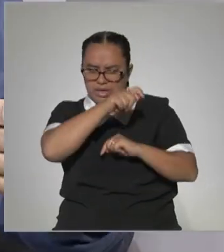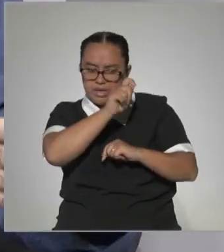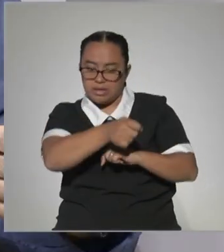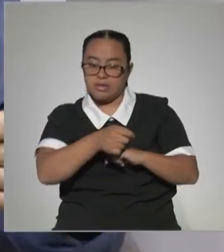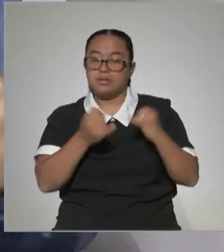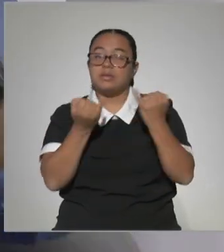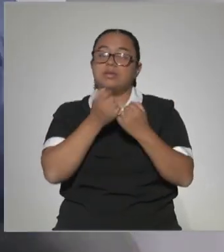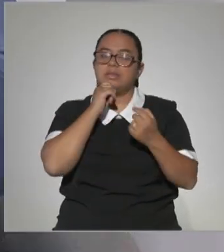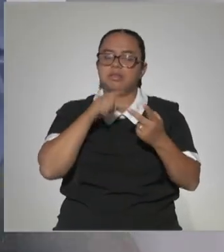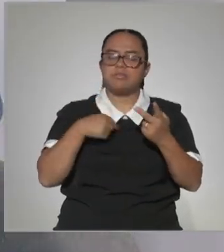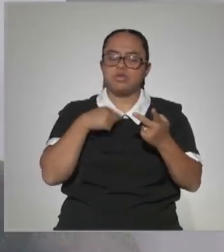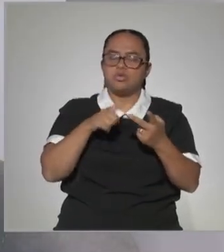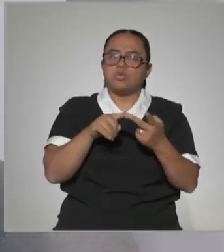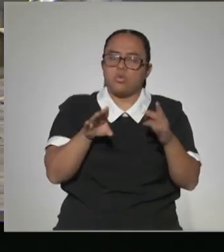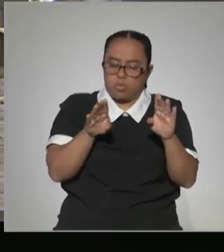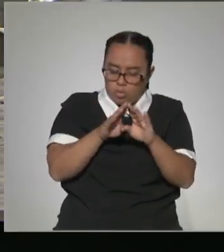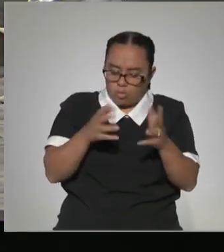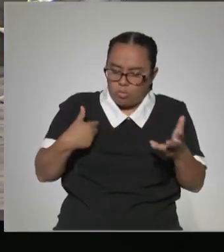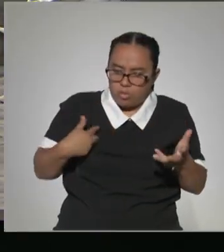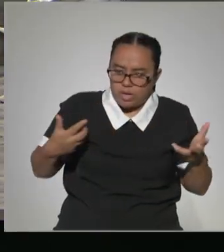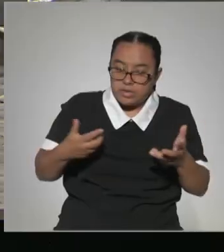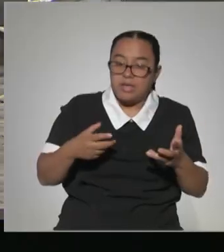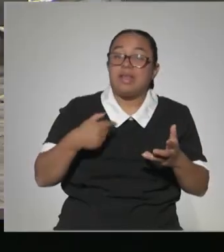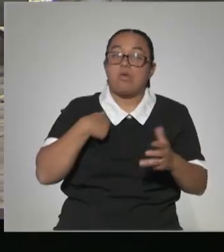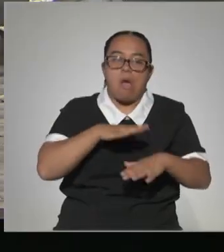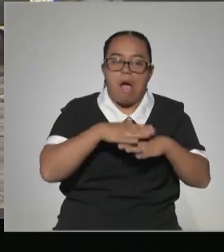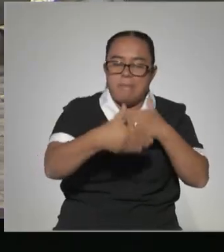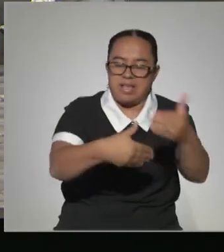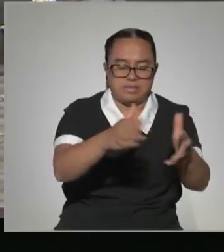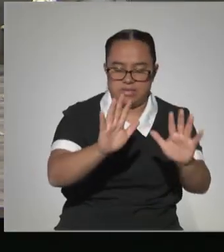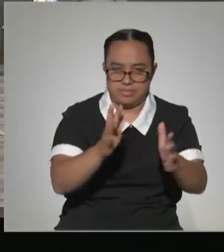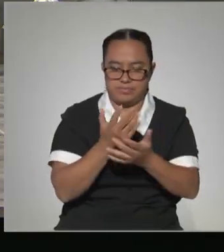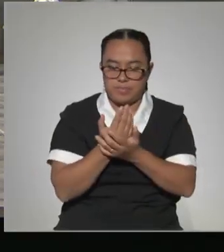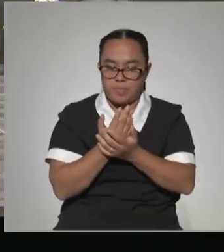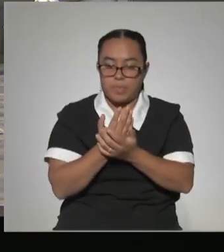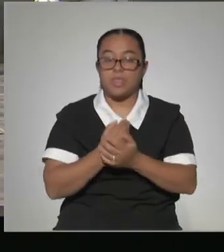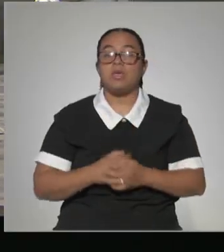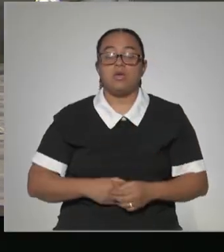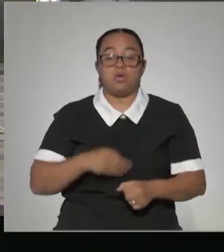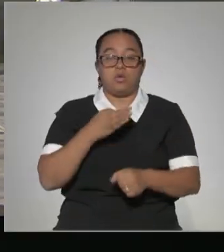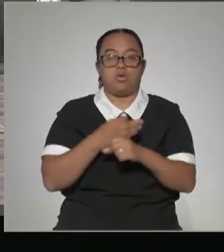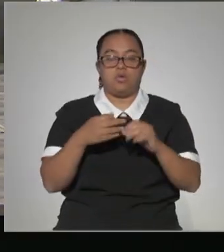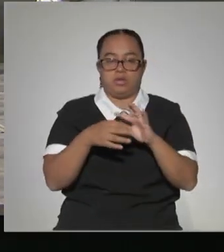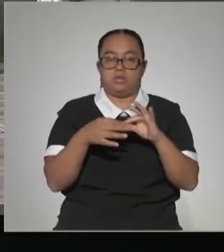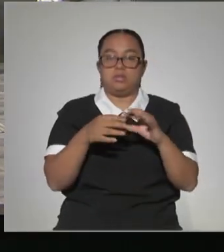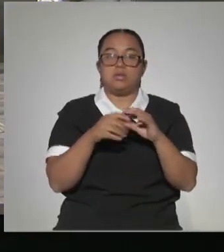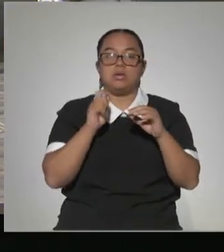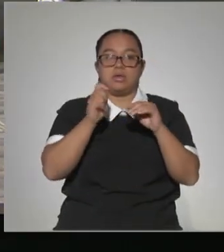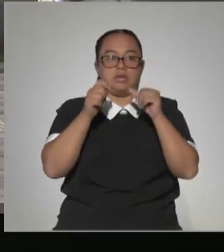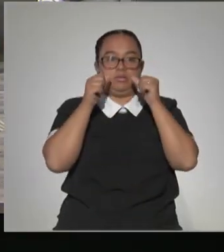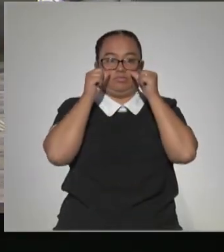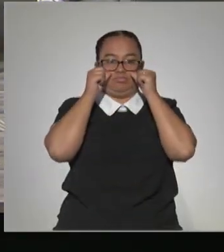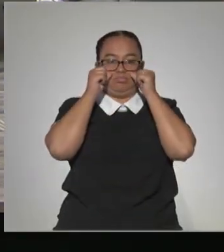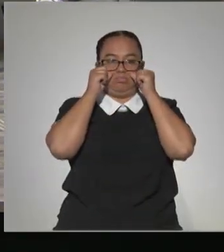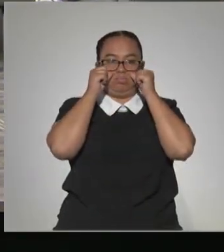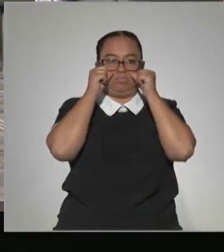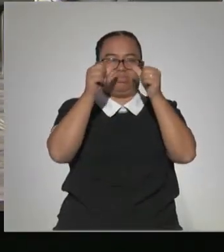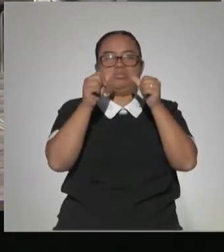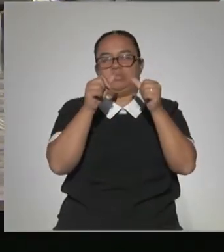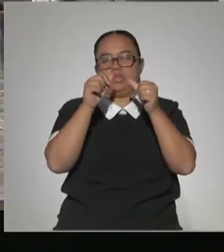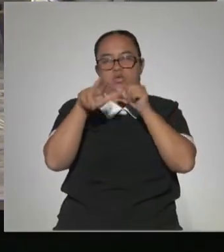recursos frente a esto, pero me estoy adelantando. Estamos hablando de alerta, que es la función